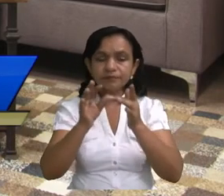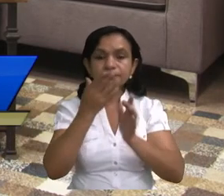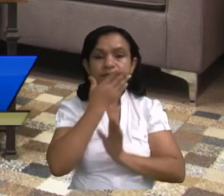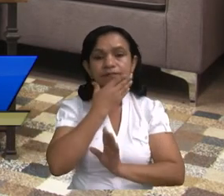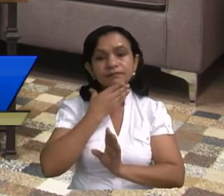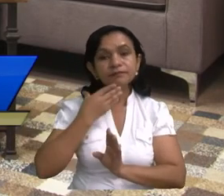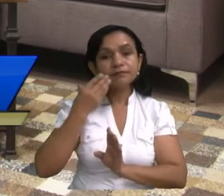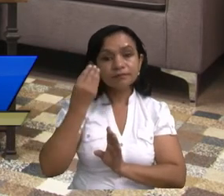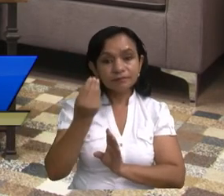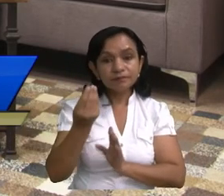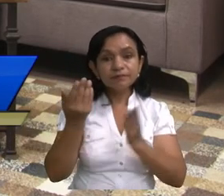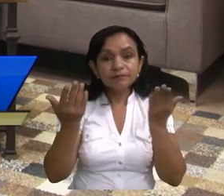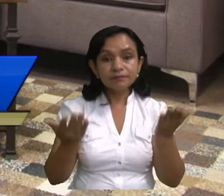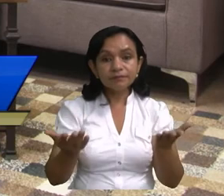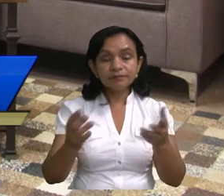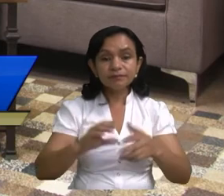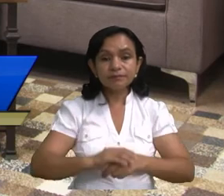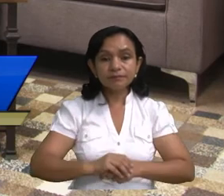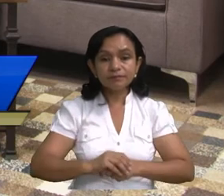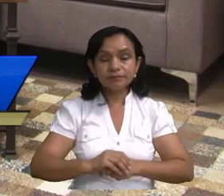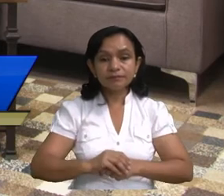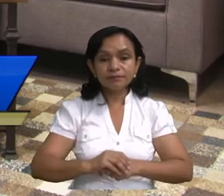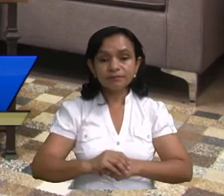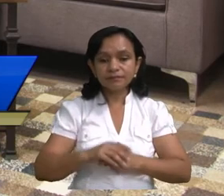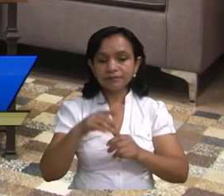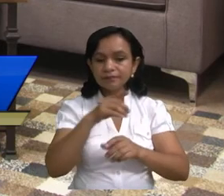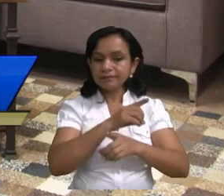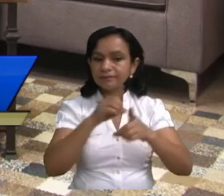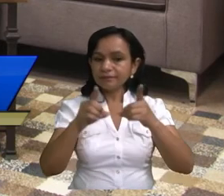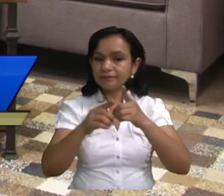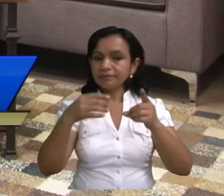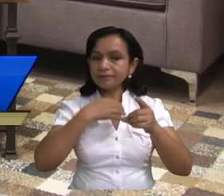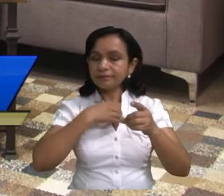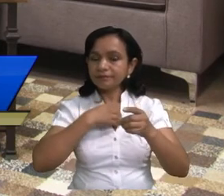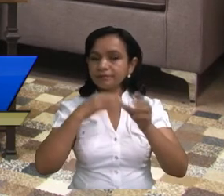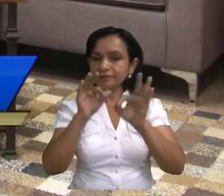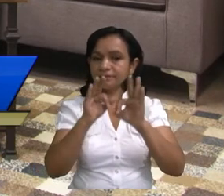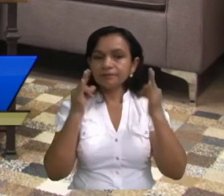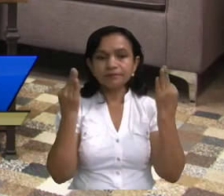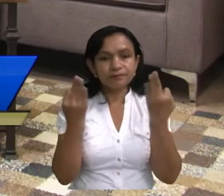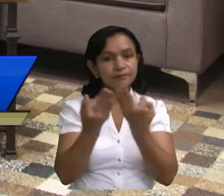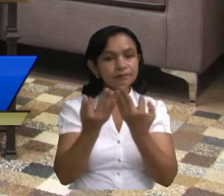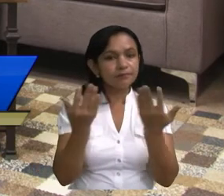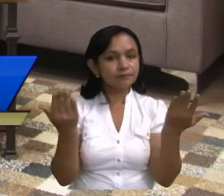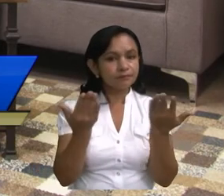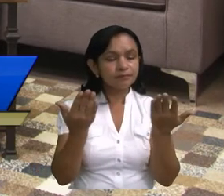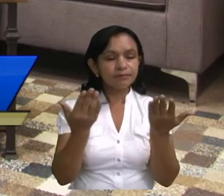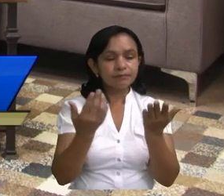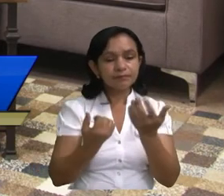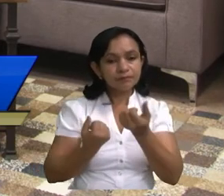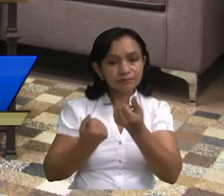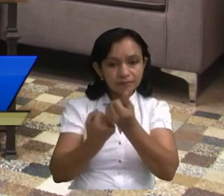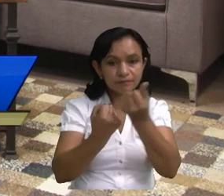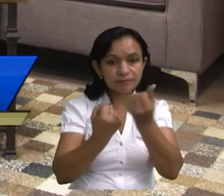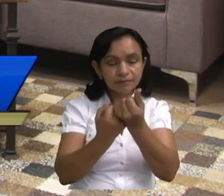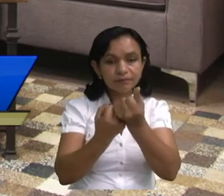jóvenes, y que eso también nos debe de obligar como familia a